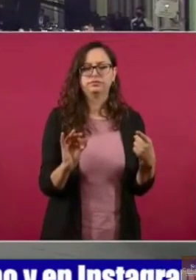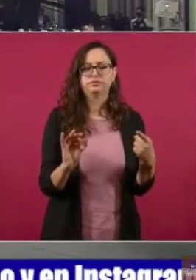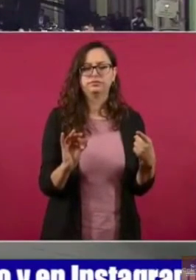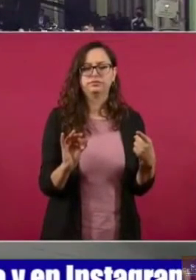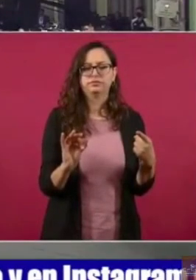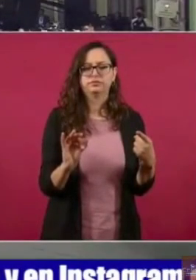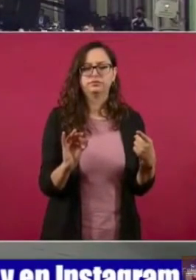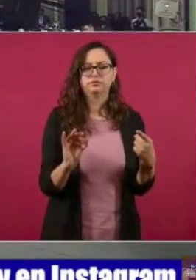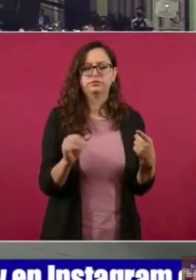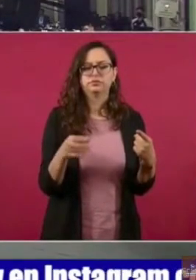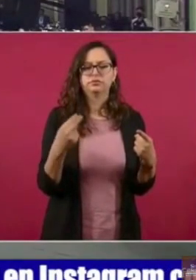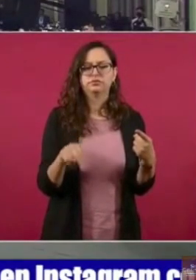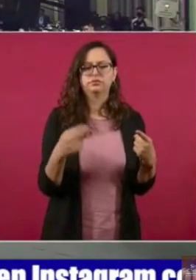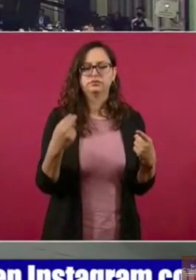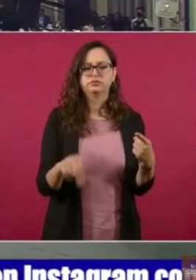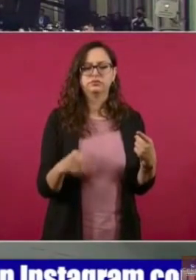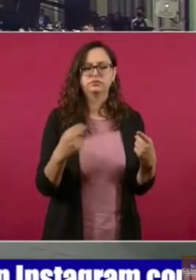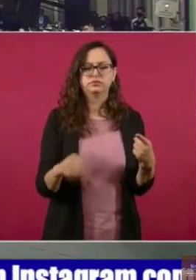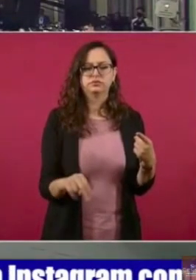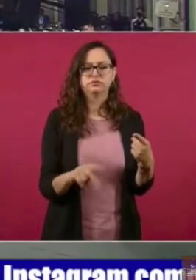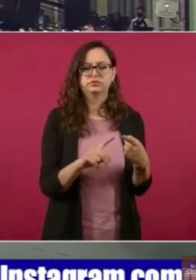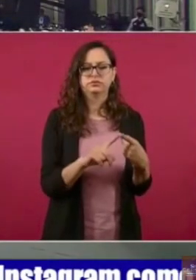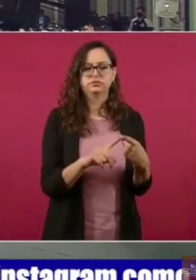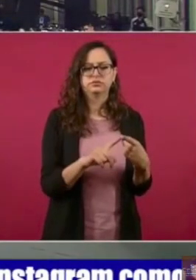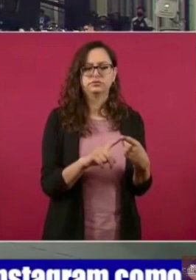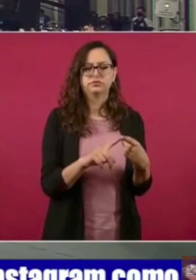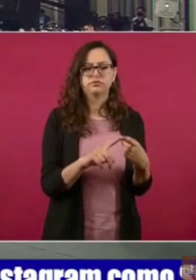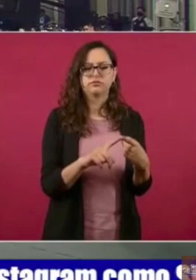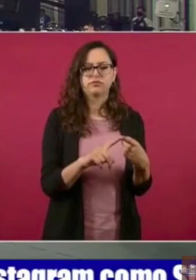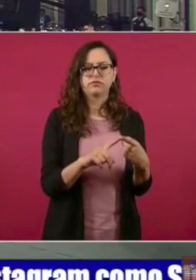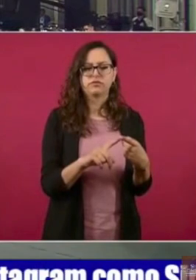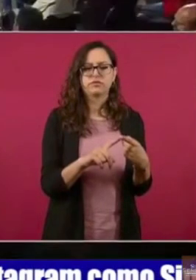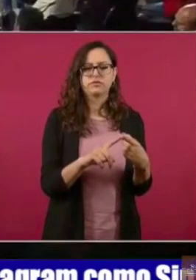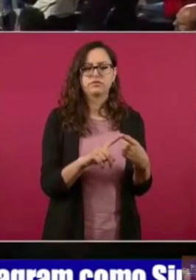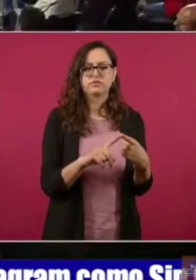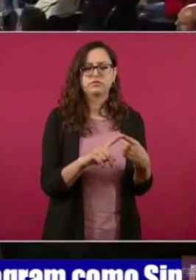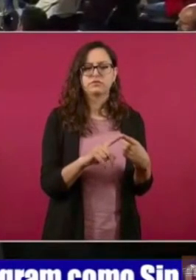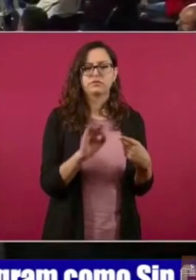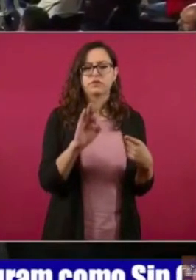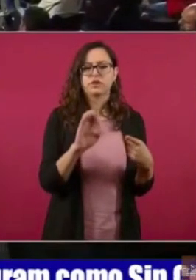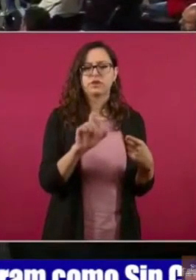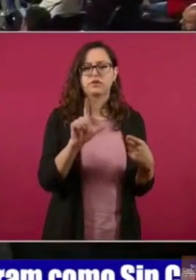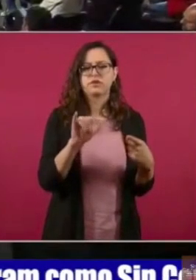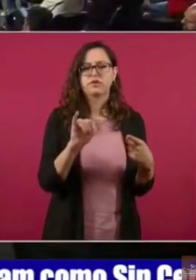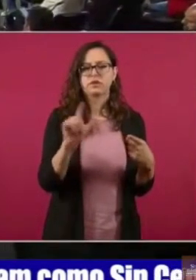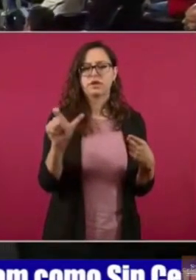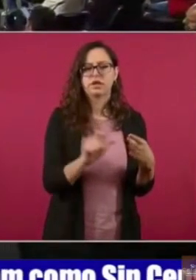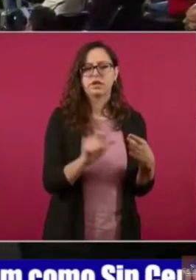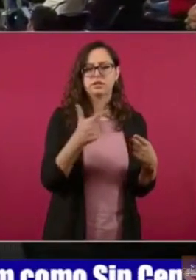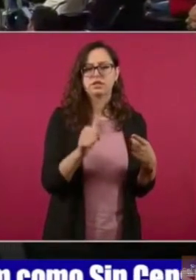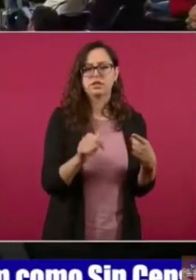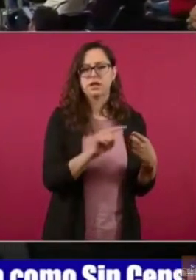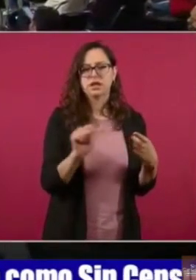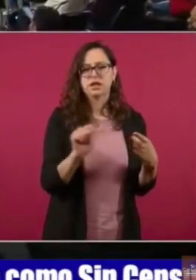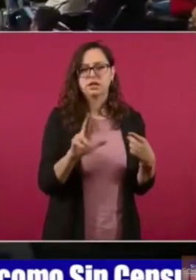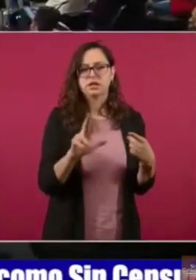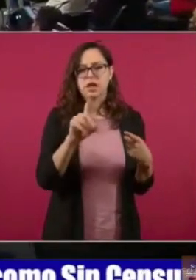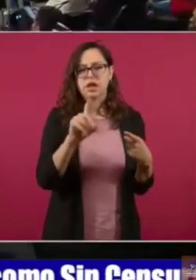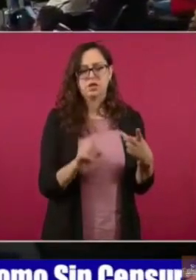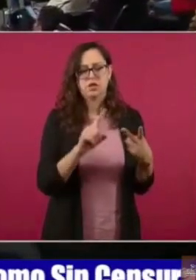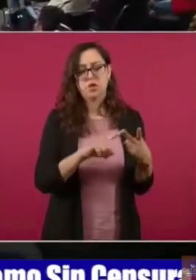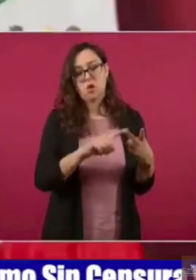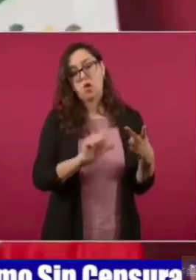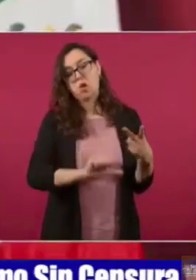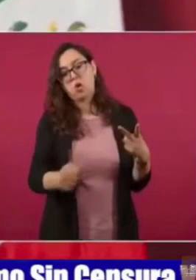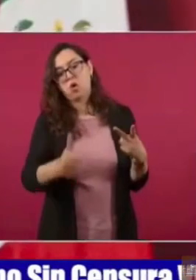Manuel López Obrador en la mañanera sobre el tema de Cuba, que es relevante porque ya tengo información sobre